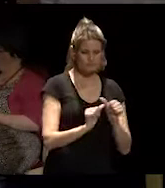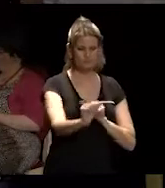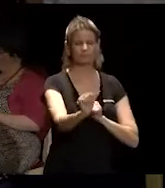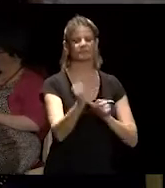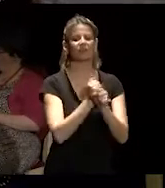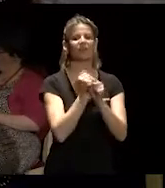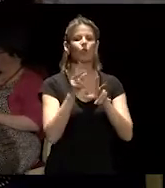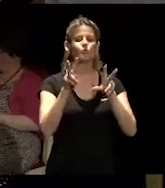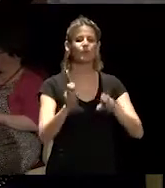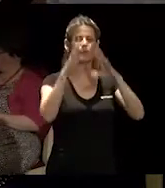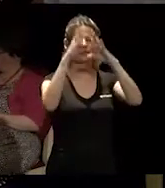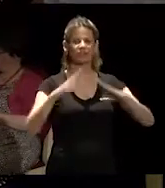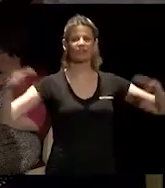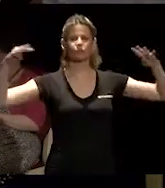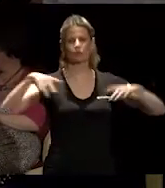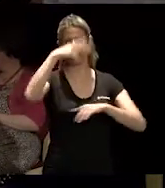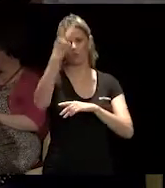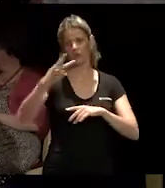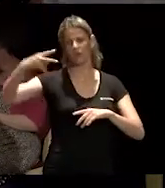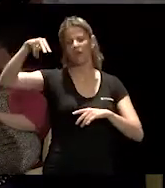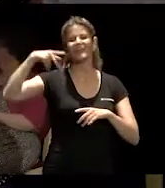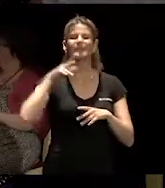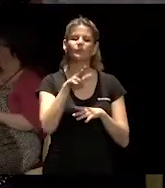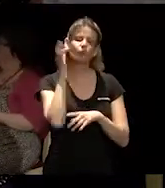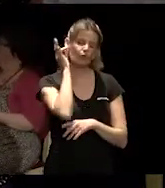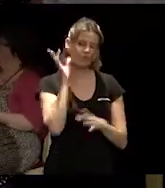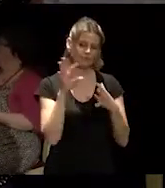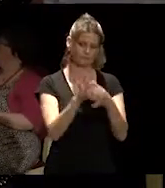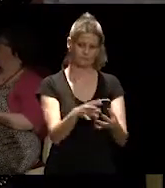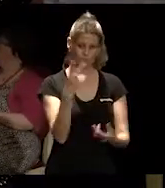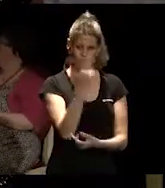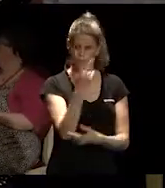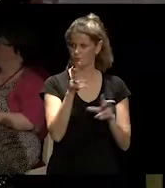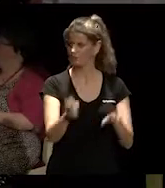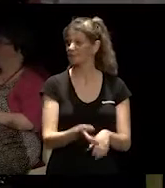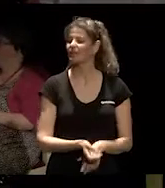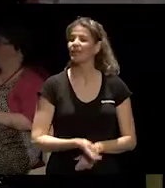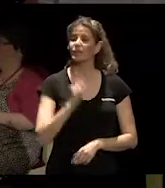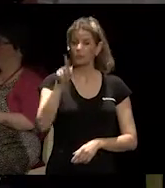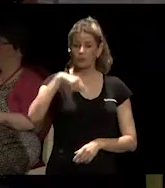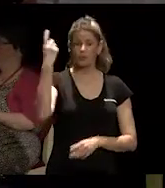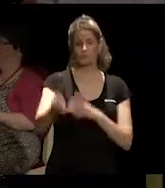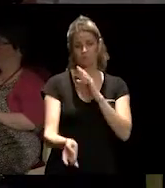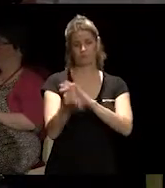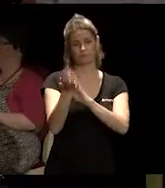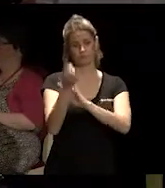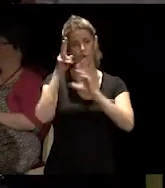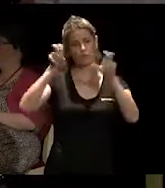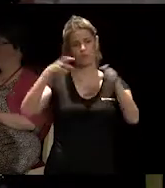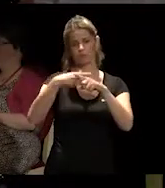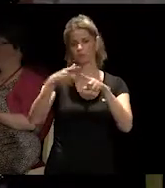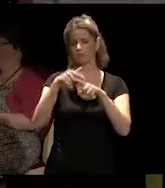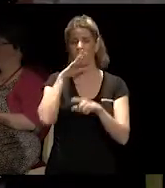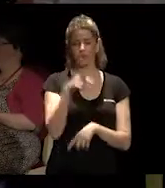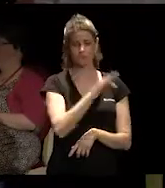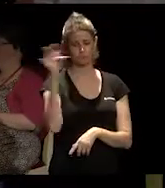y mujer. Después de esas jornadas, como os decía, surgen nuevos cuestionamientos dentro de ese encuentro, y pasaré a Rosa para que